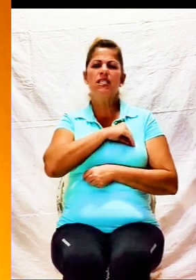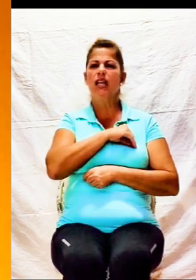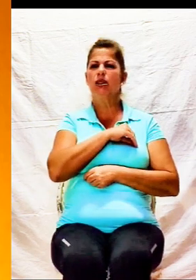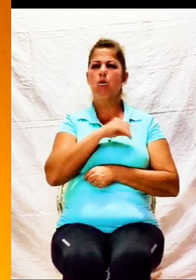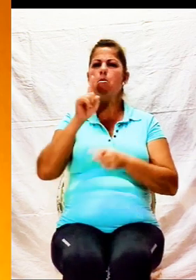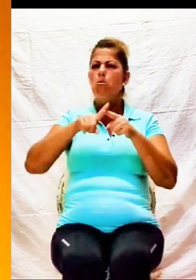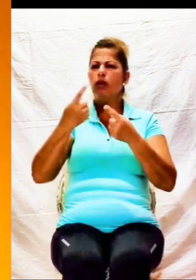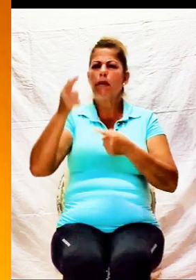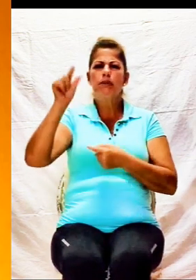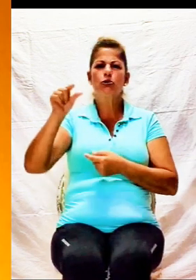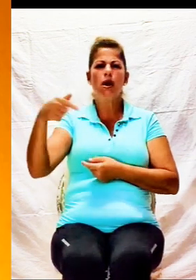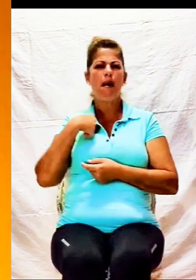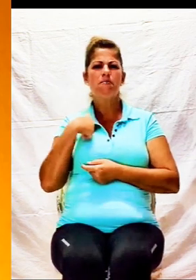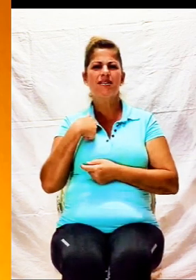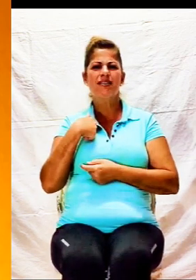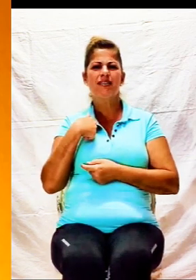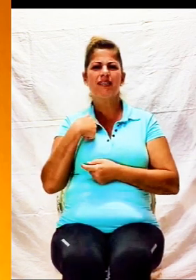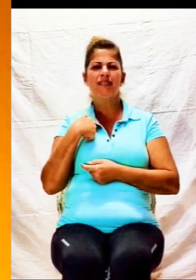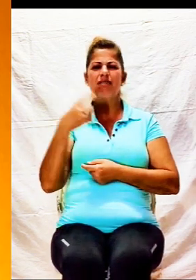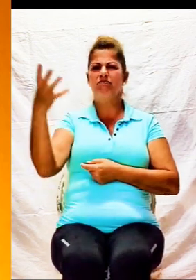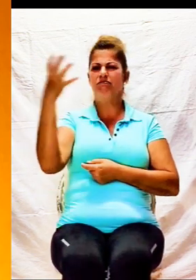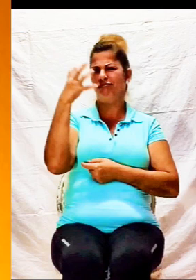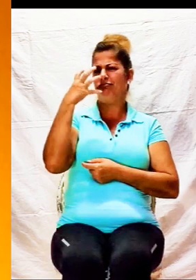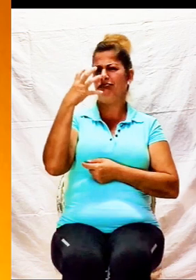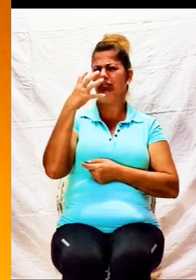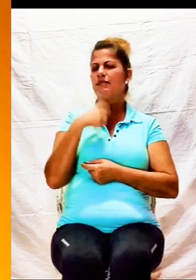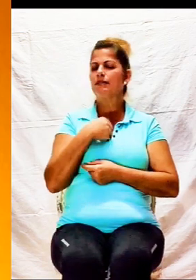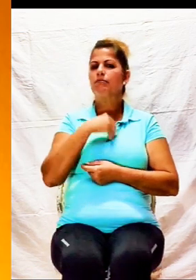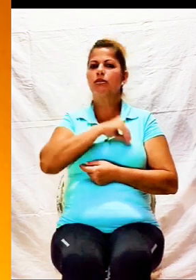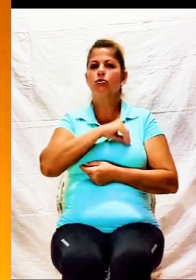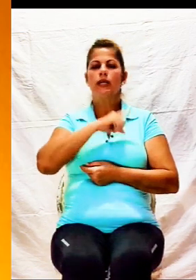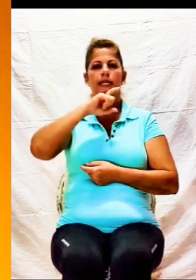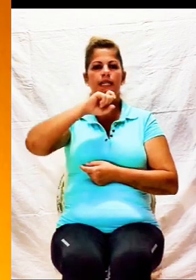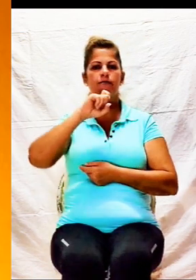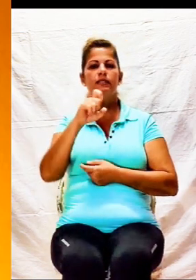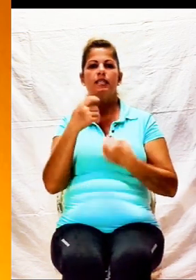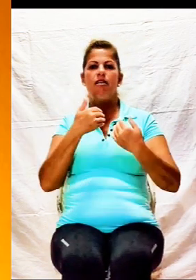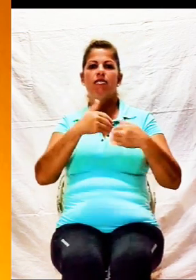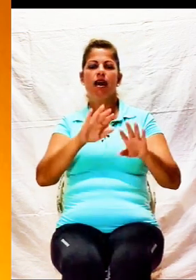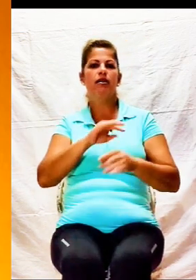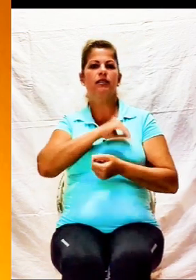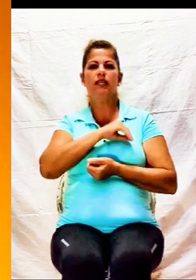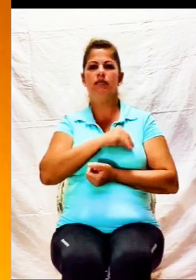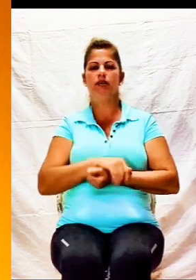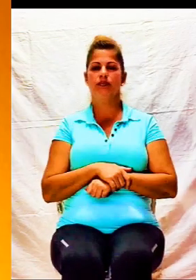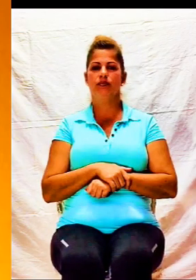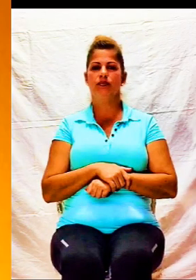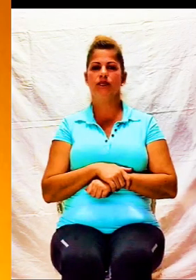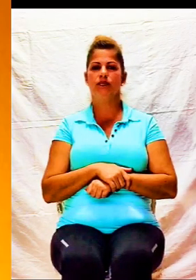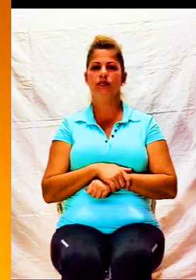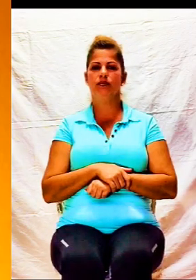Cuando me siento injustamente tratado, ¿me resulta difícil soltar mi resentimiento?